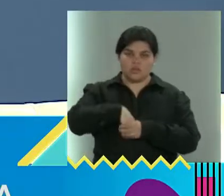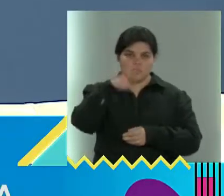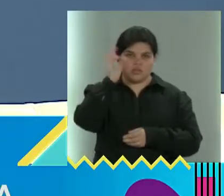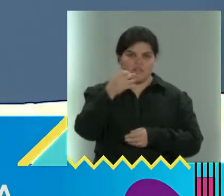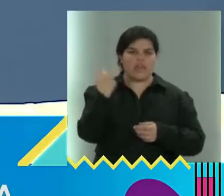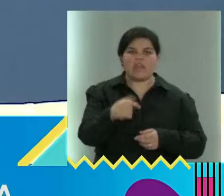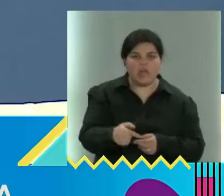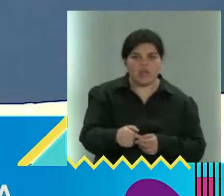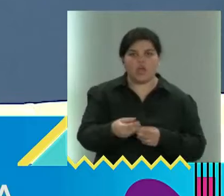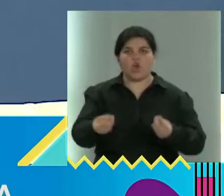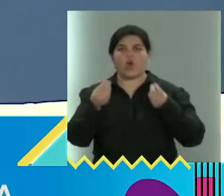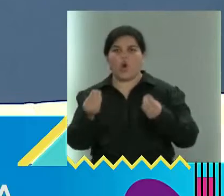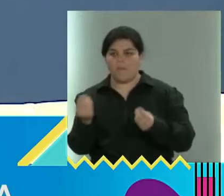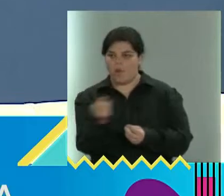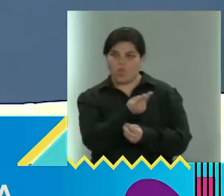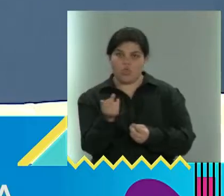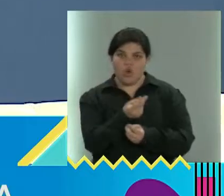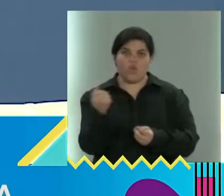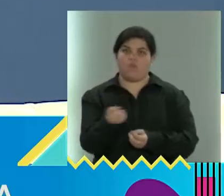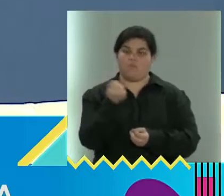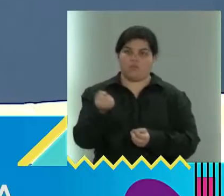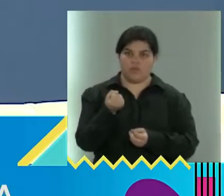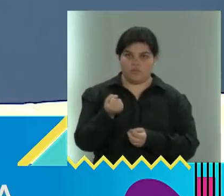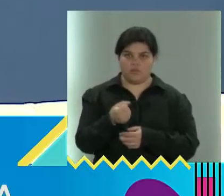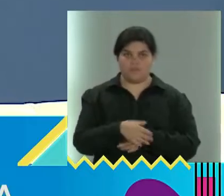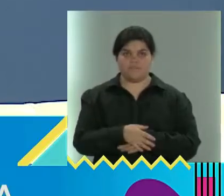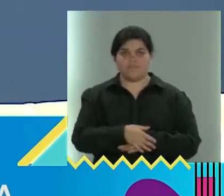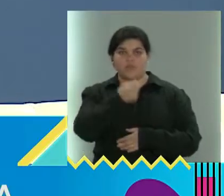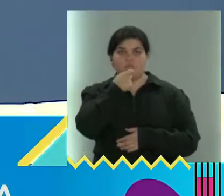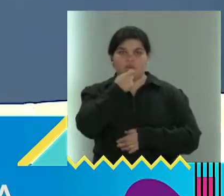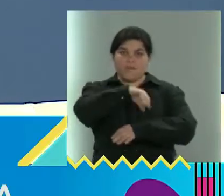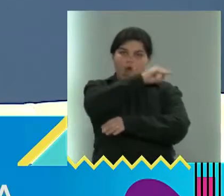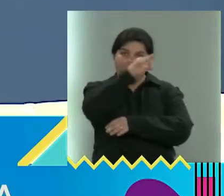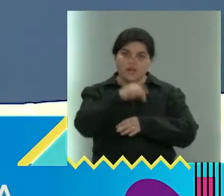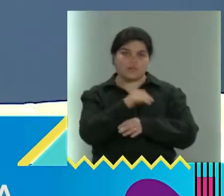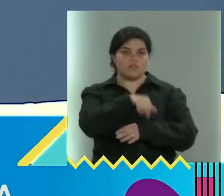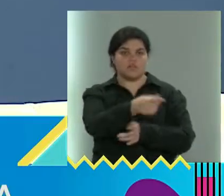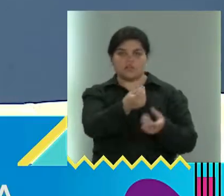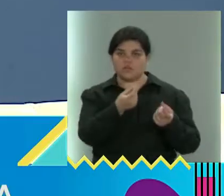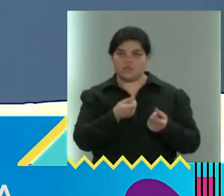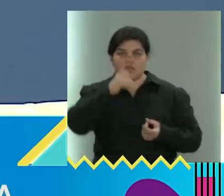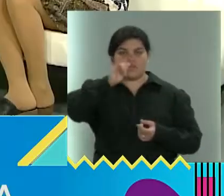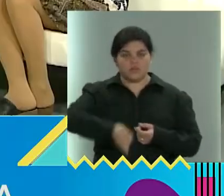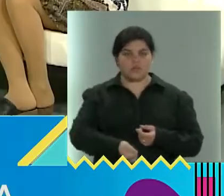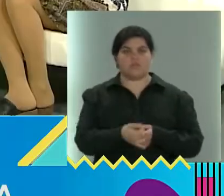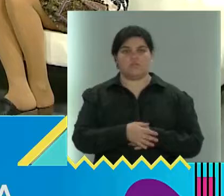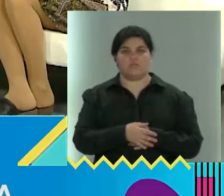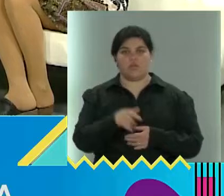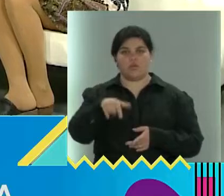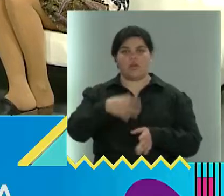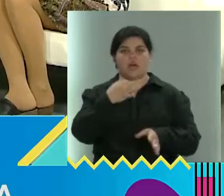una sociedad que desarrolle nuevas necesidades. Por ejemplo, la necesidad del arte también es una necesidad que se puede plantear en una sociedad